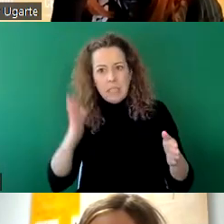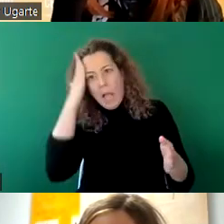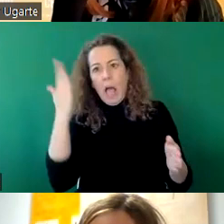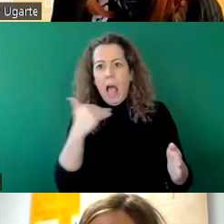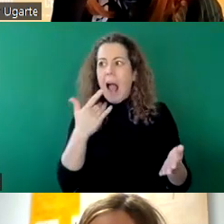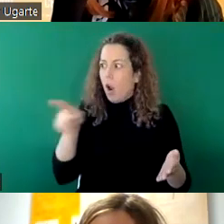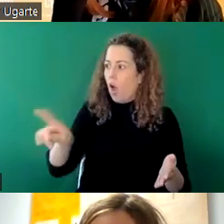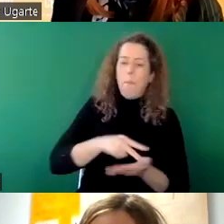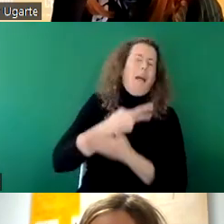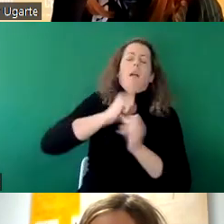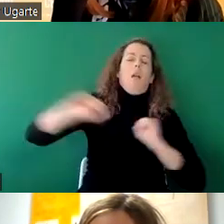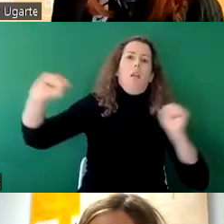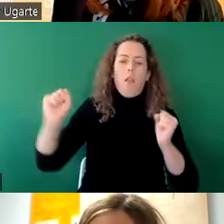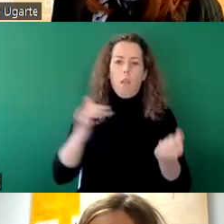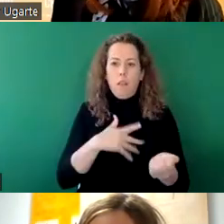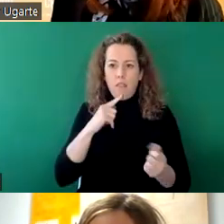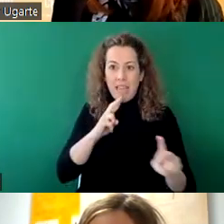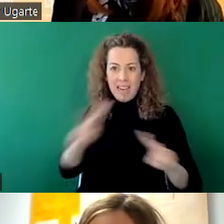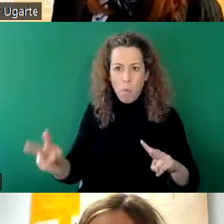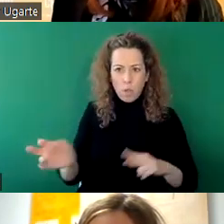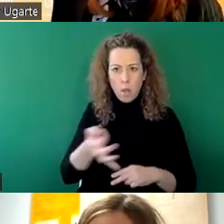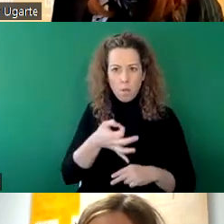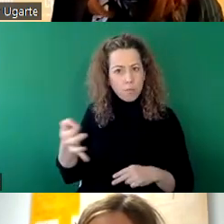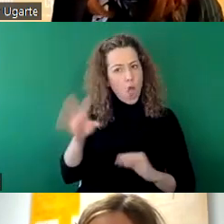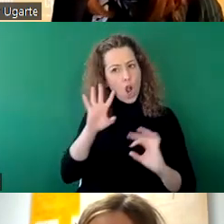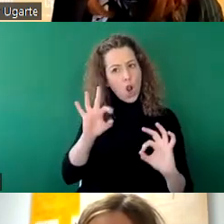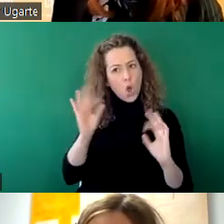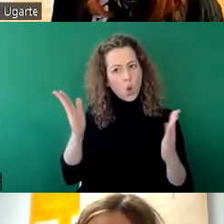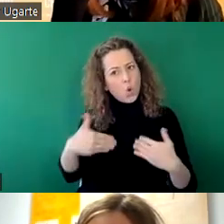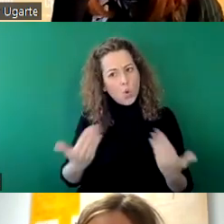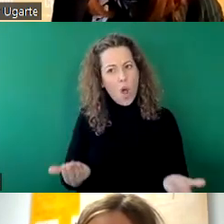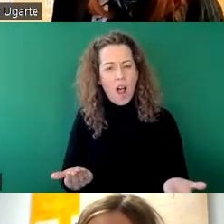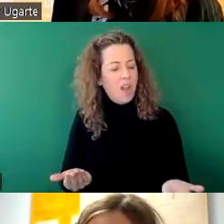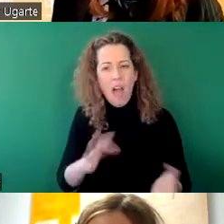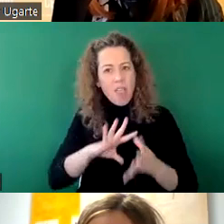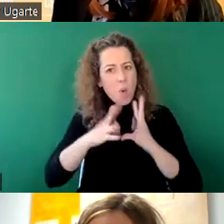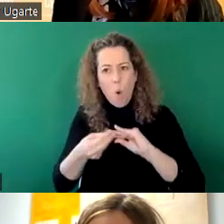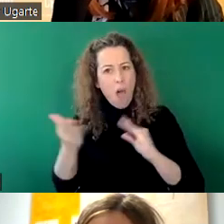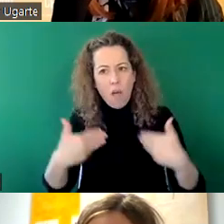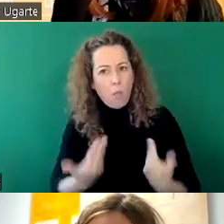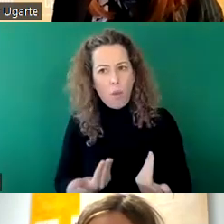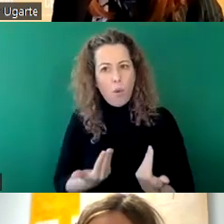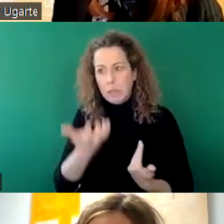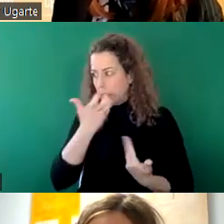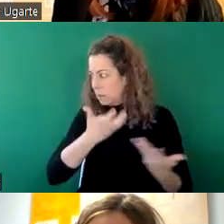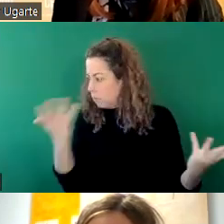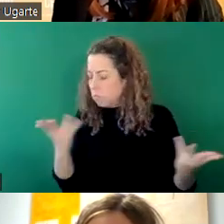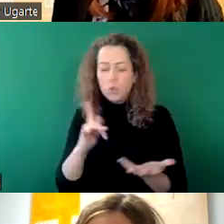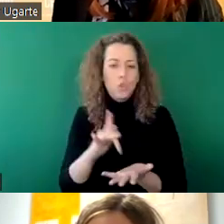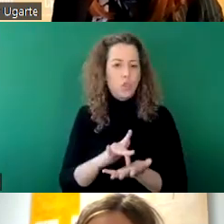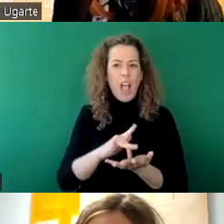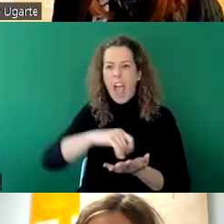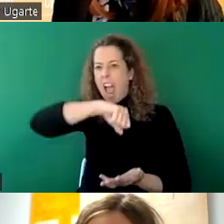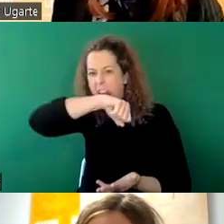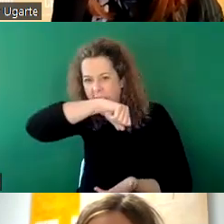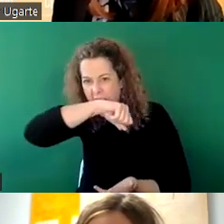así, evidentemente no estamos dando una respuesta proporcional, no estamos dando una respuesta adecuada. Si en un momento determinado, cuando nos dan un bocado,